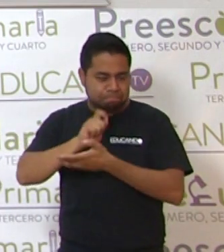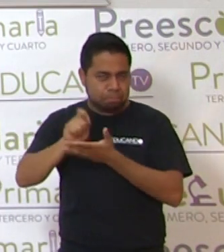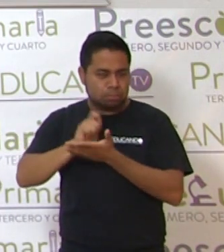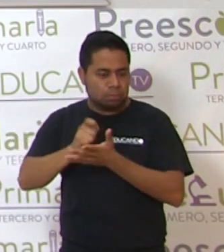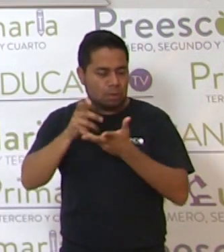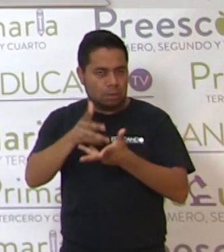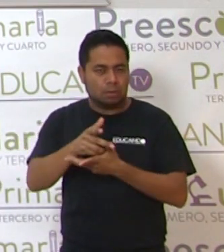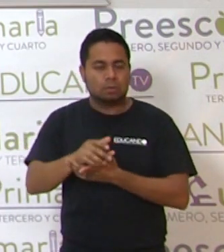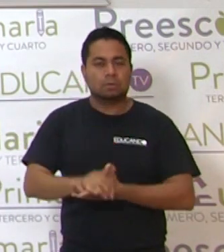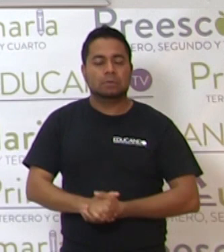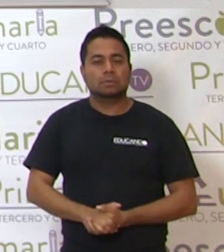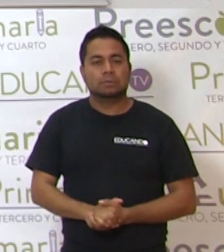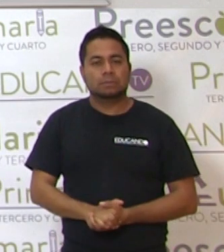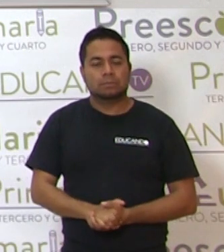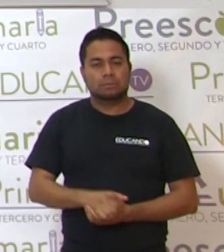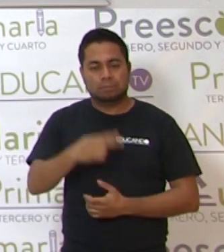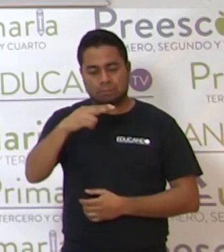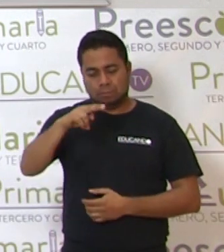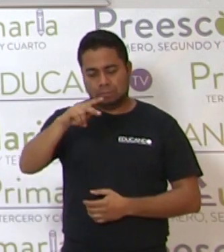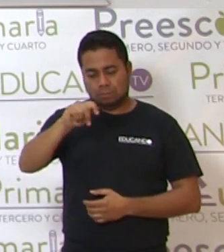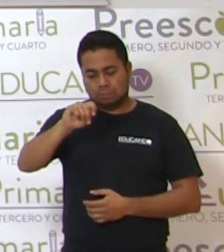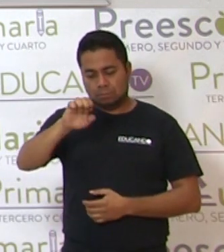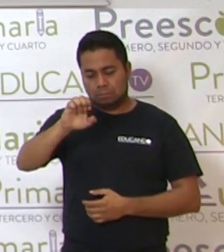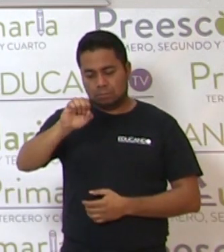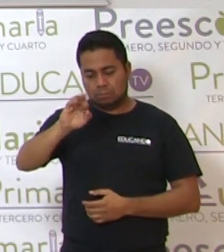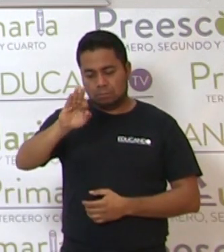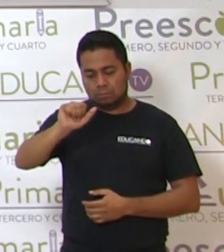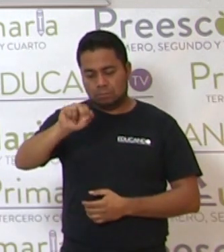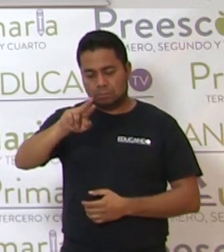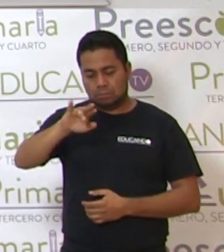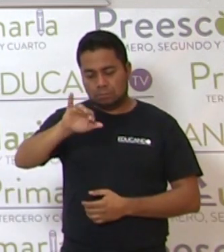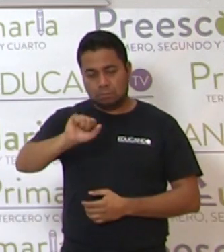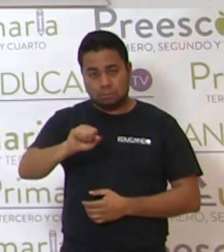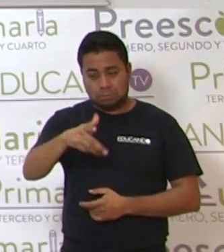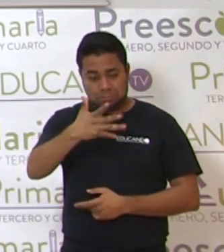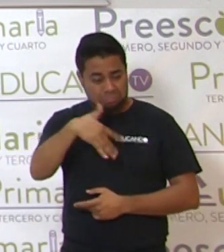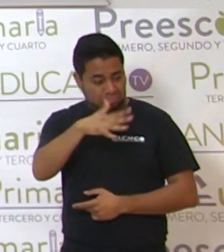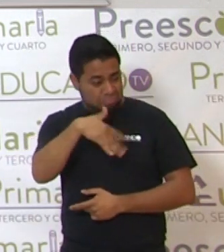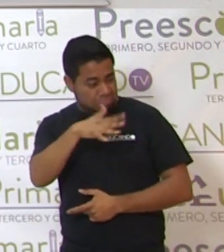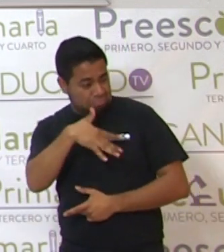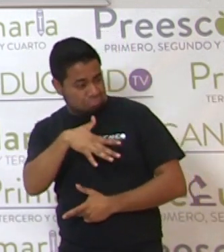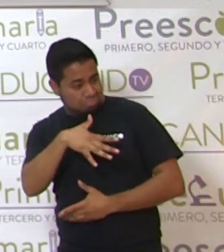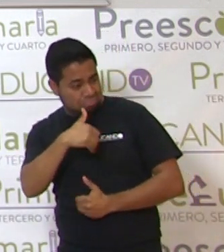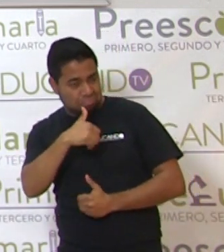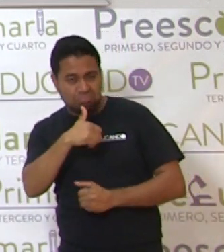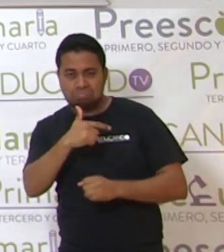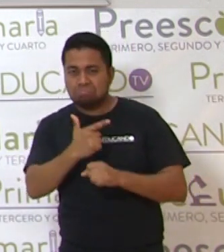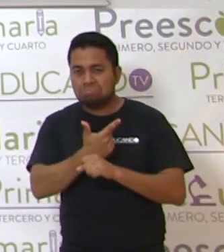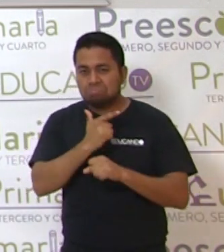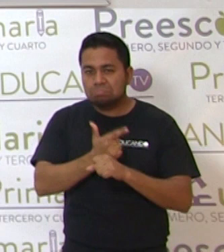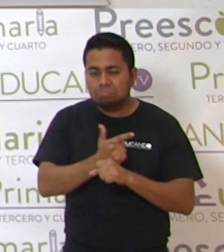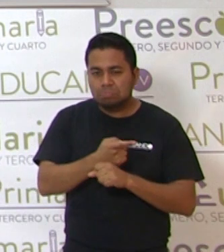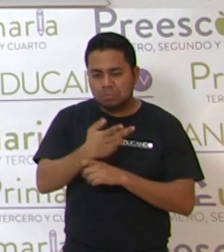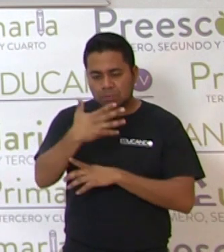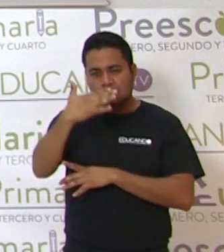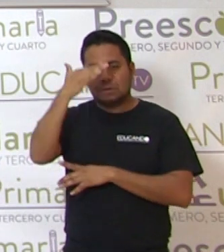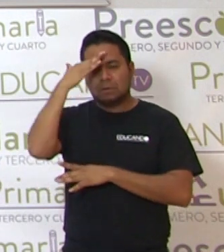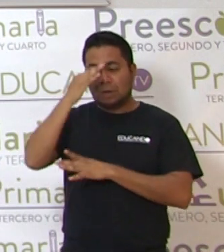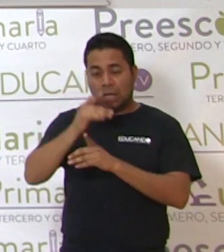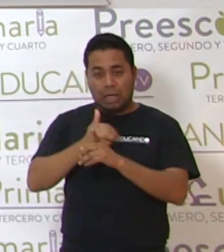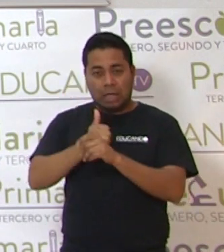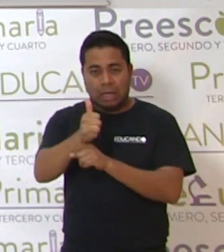llama Teofanías. No busques más, no hay taxi. ¿Piensas que vas a